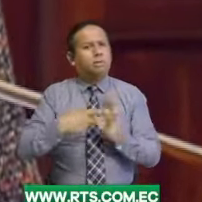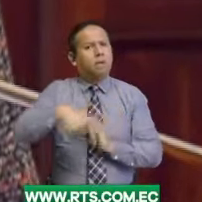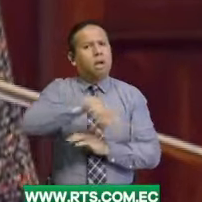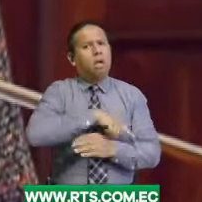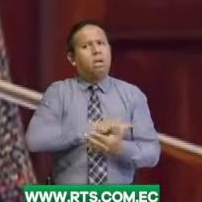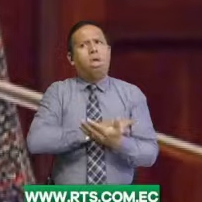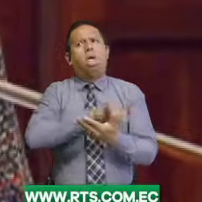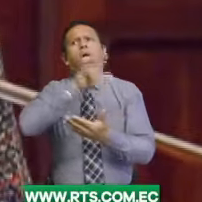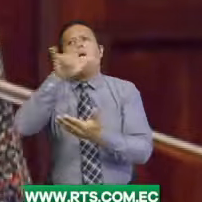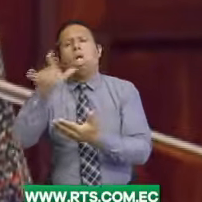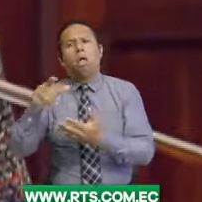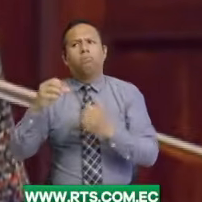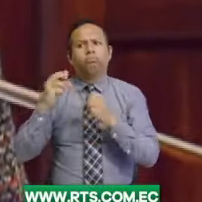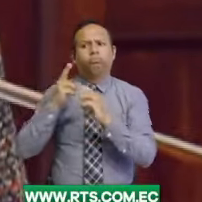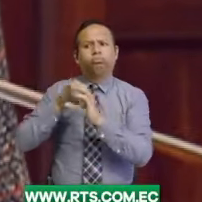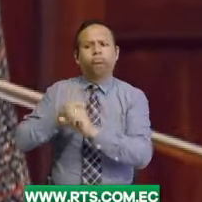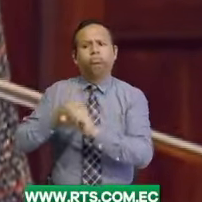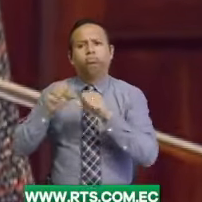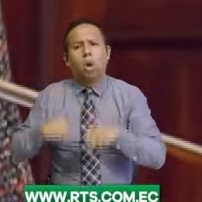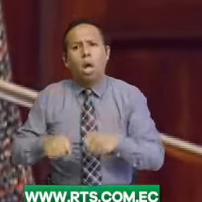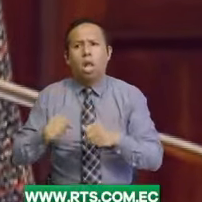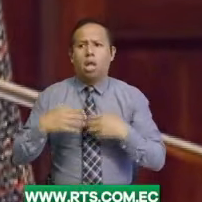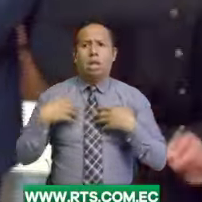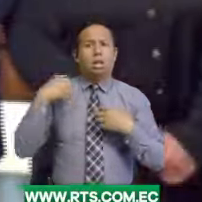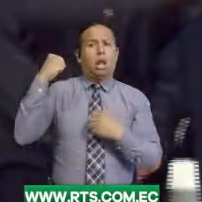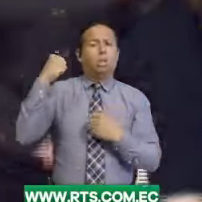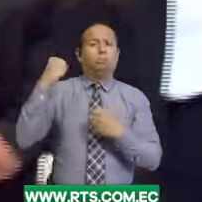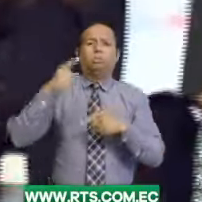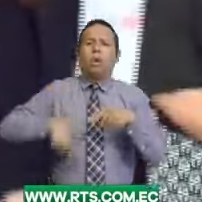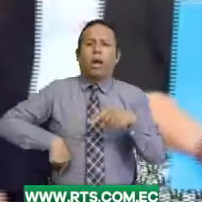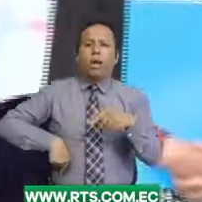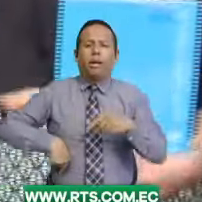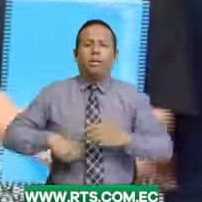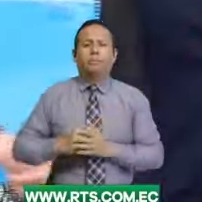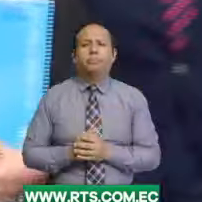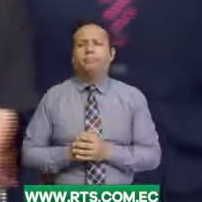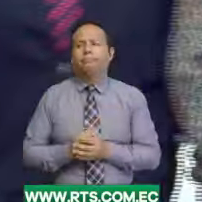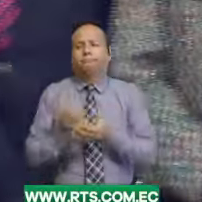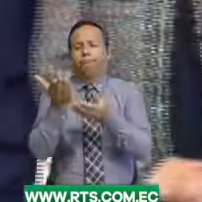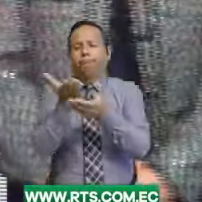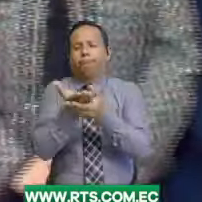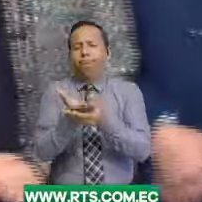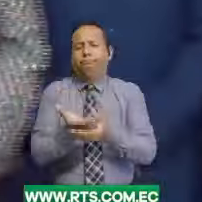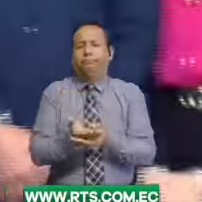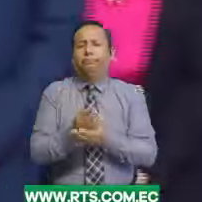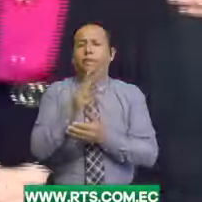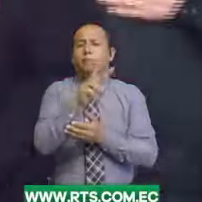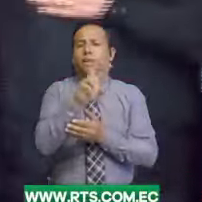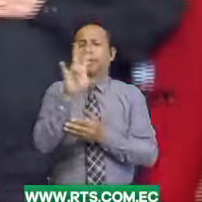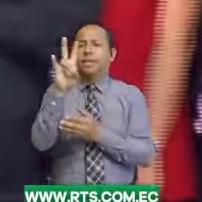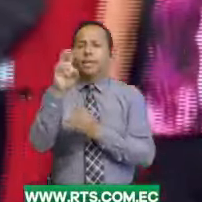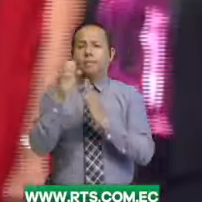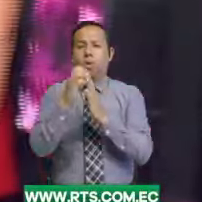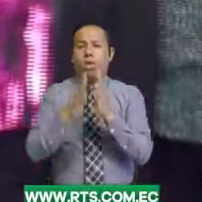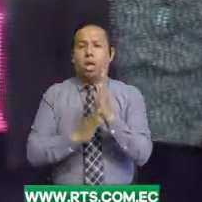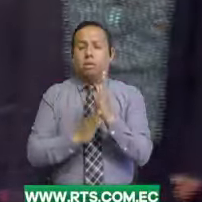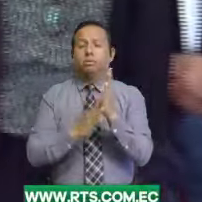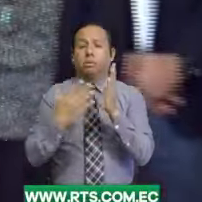de los derechos humanos de todos los ecuatorianos. En carpeta 27 proyectos subvencionados por la Unión